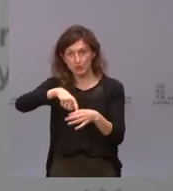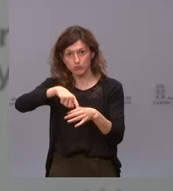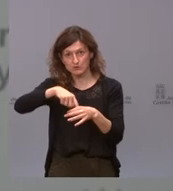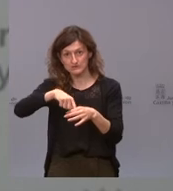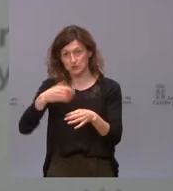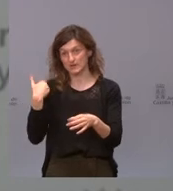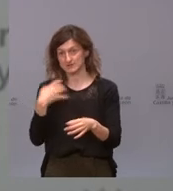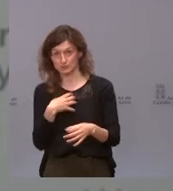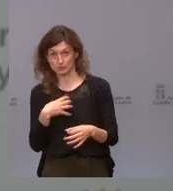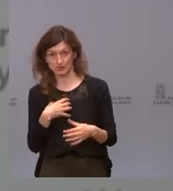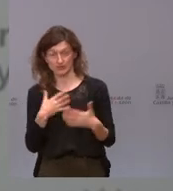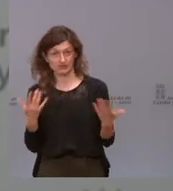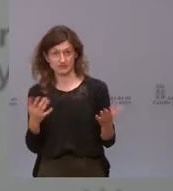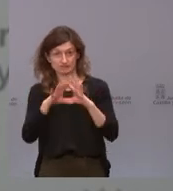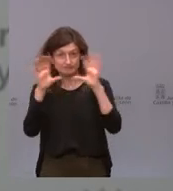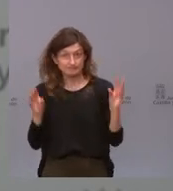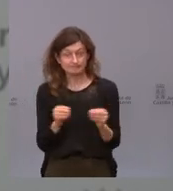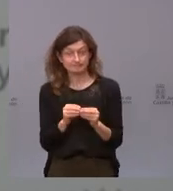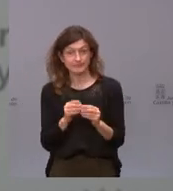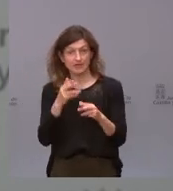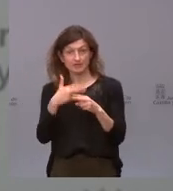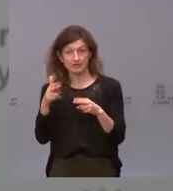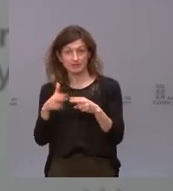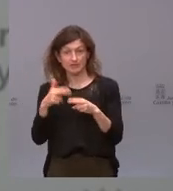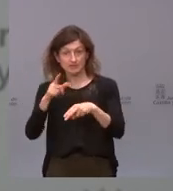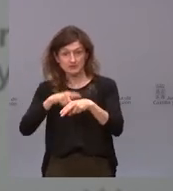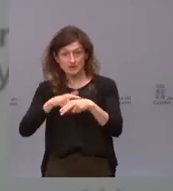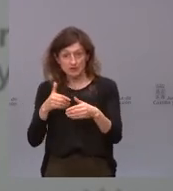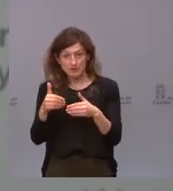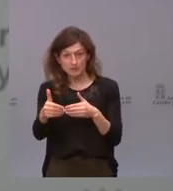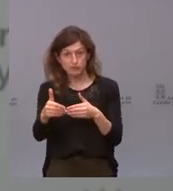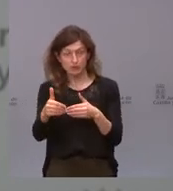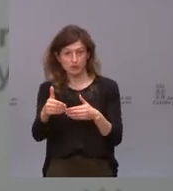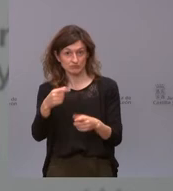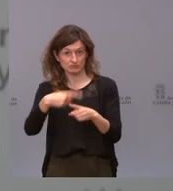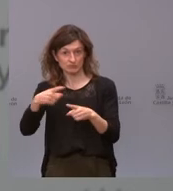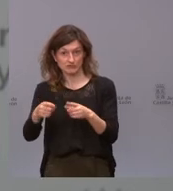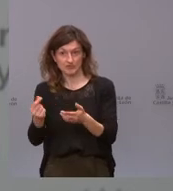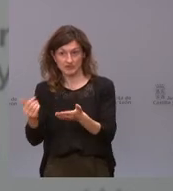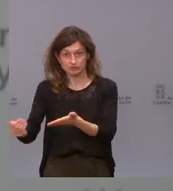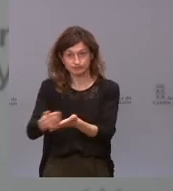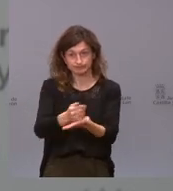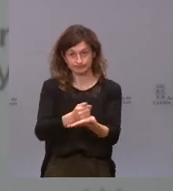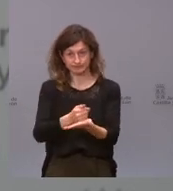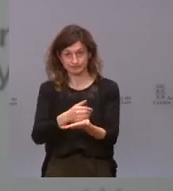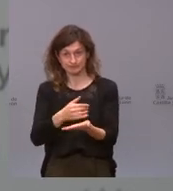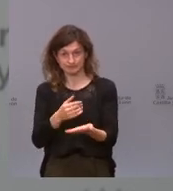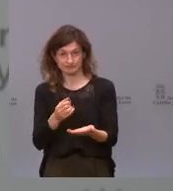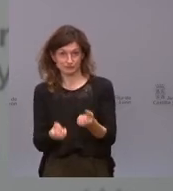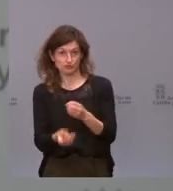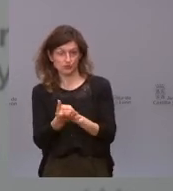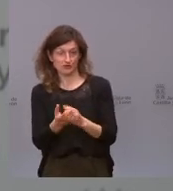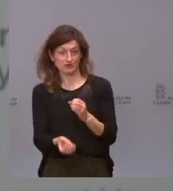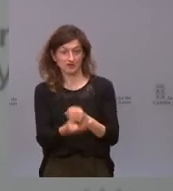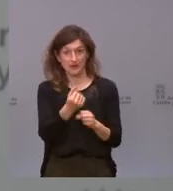en definitiva son actividades que con el tiempo van a crear nuevos hechos imponibles que van a permitir crear empleo